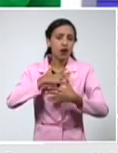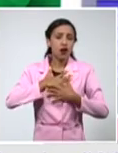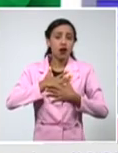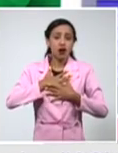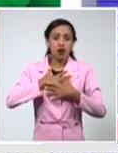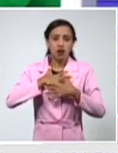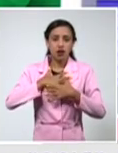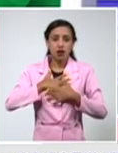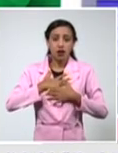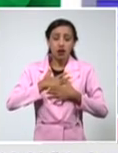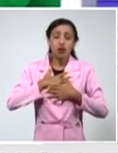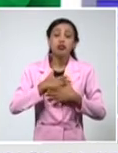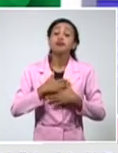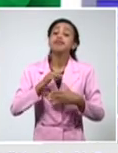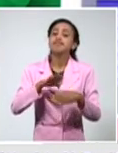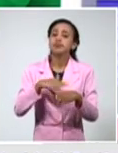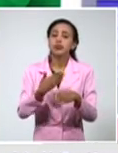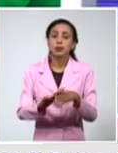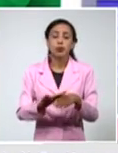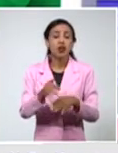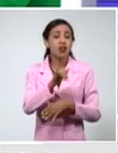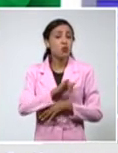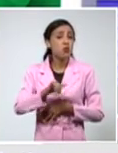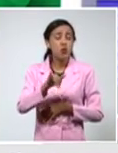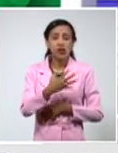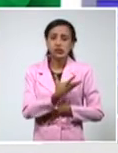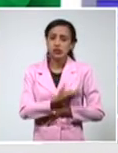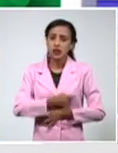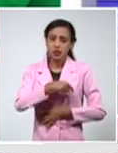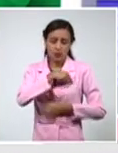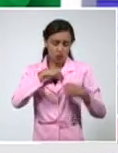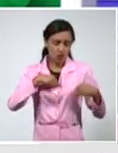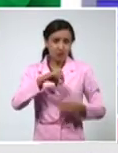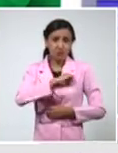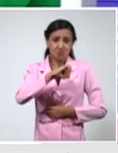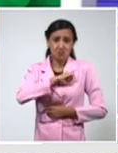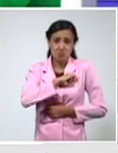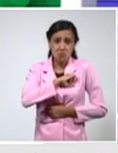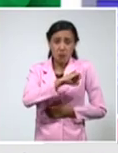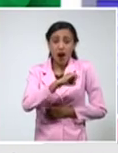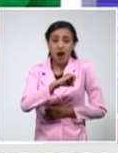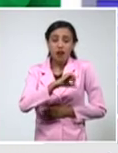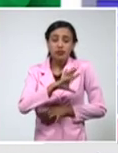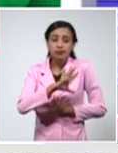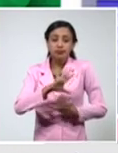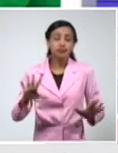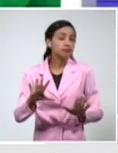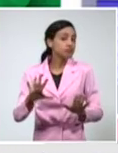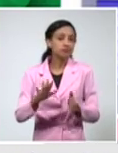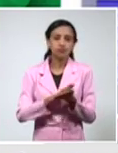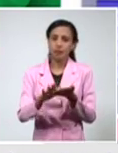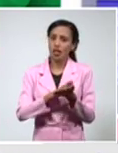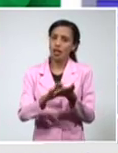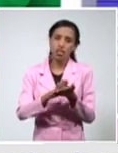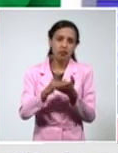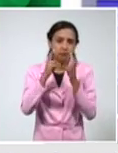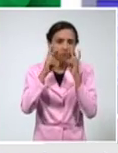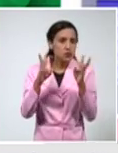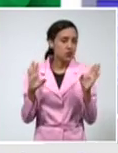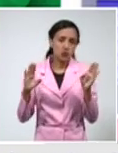y lamentablemente hizo una parada cardíaca en asistolia que no respondió a la maniobra de reanimación